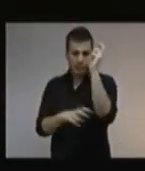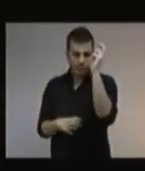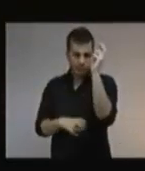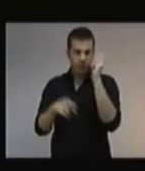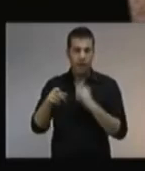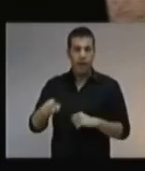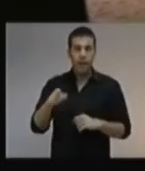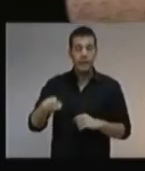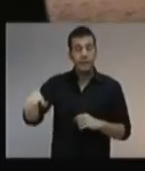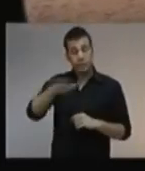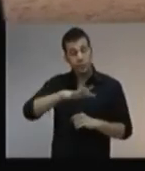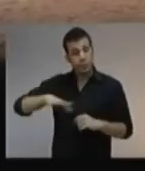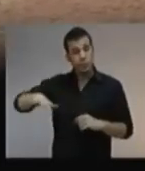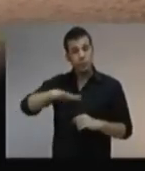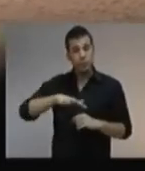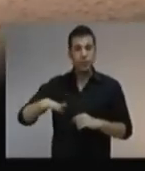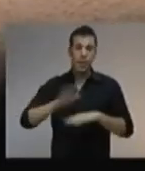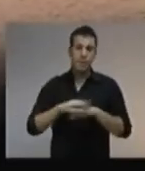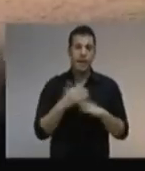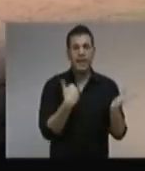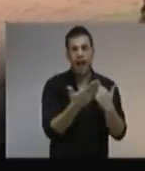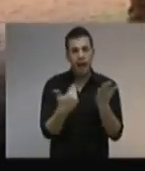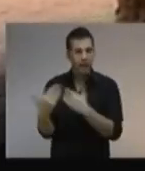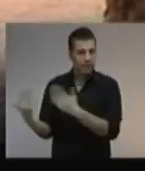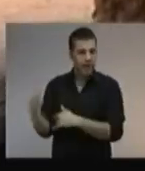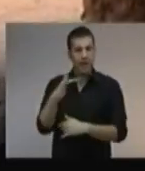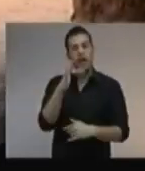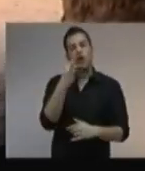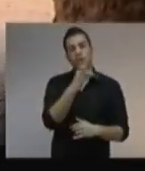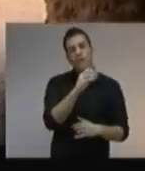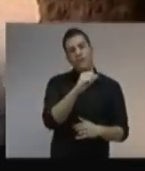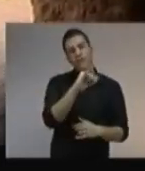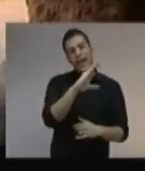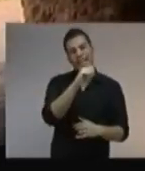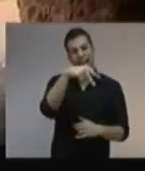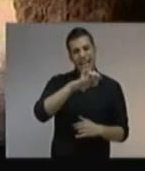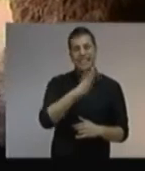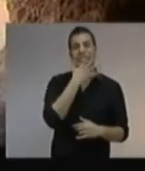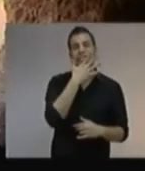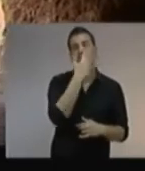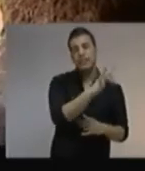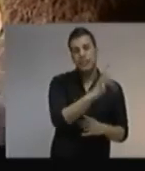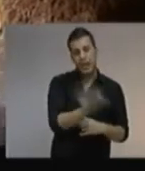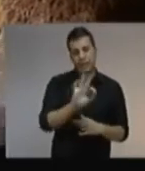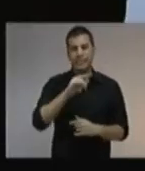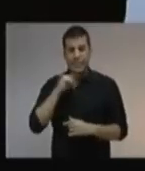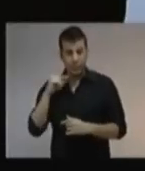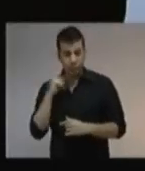actual yacimiento de Cuatro Puertas. Este era el lugar, como bien has dicho, de parlamentar, donde los faiganes o faicanes, los sumos